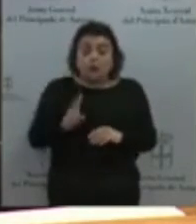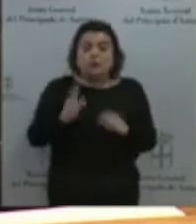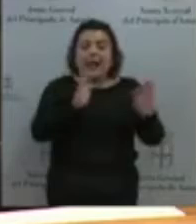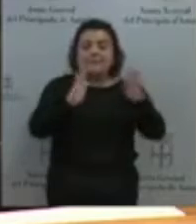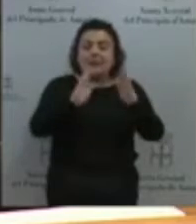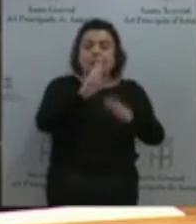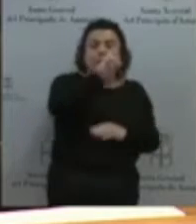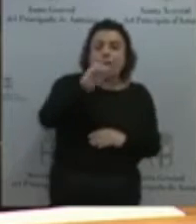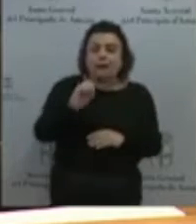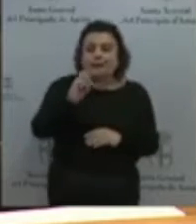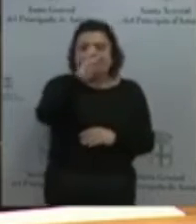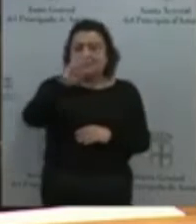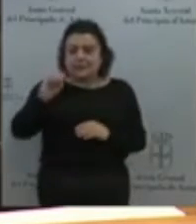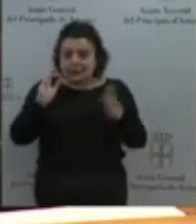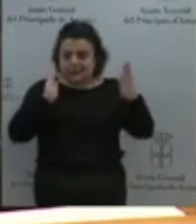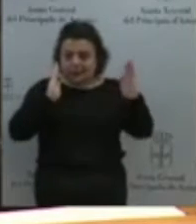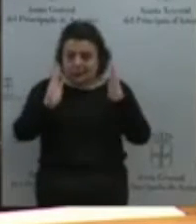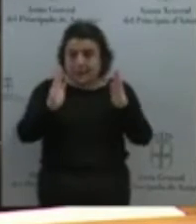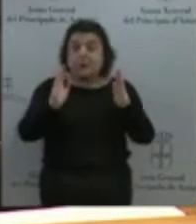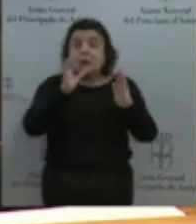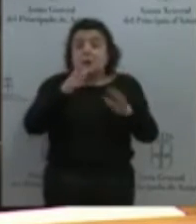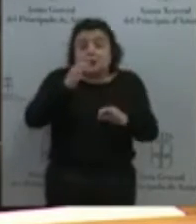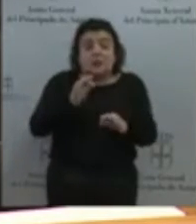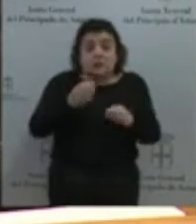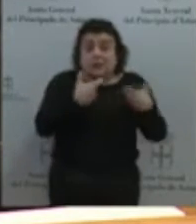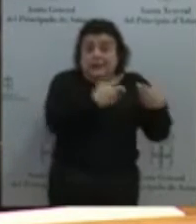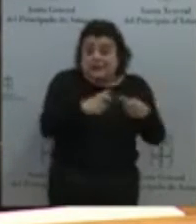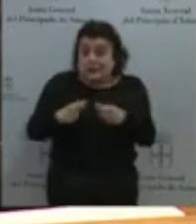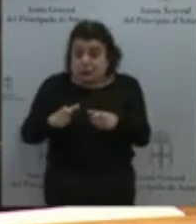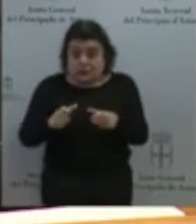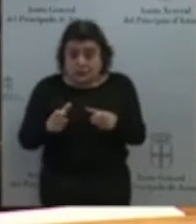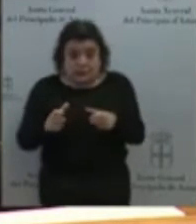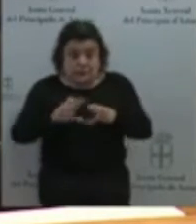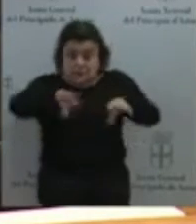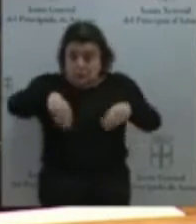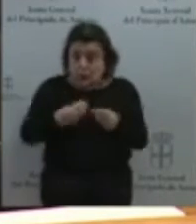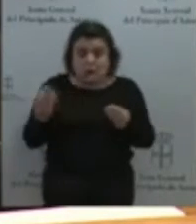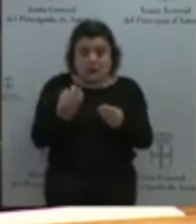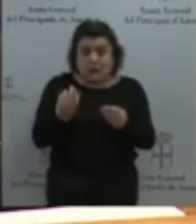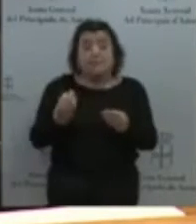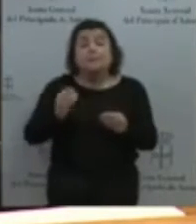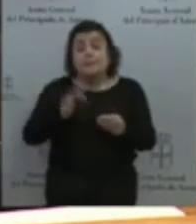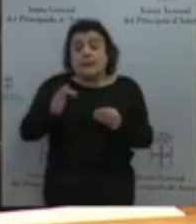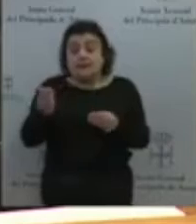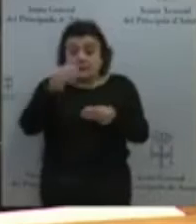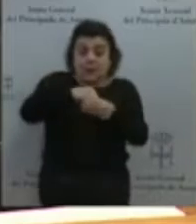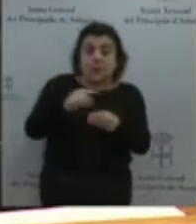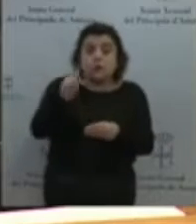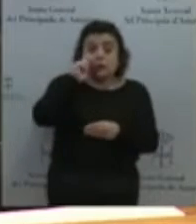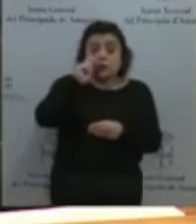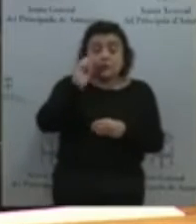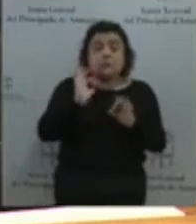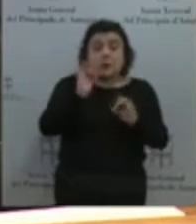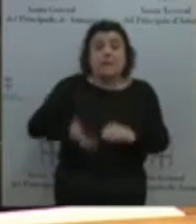sectores productivos, entre los que está el turismo, por supuesto, como actividad de gran importancia en el tejido económico asturiano y por la su relación intrínseca con el